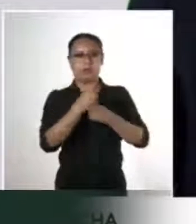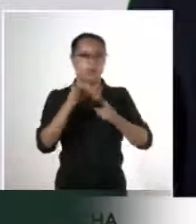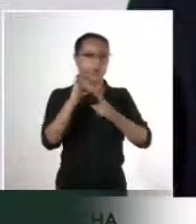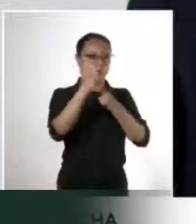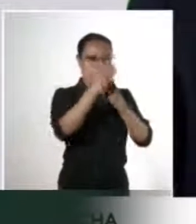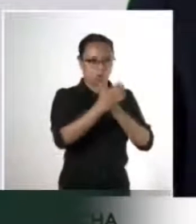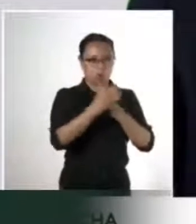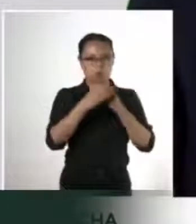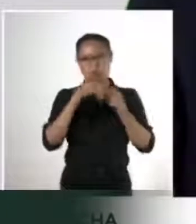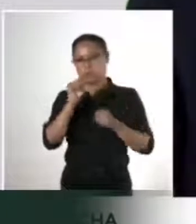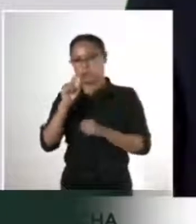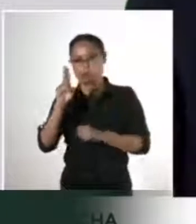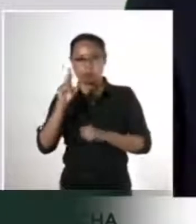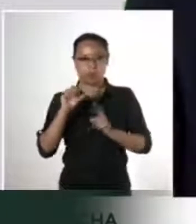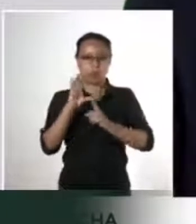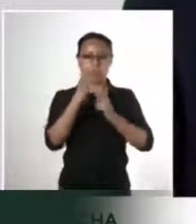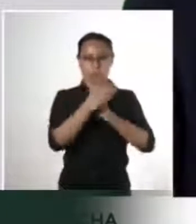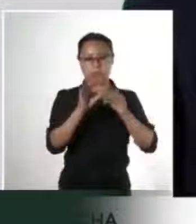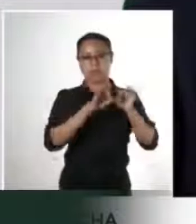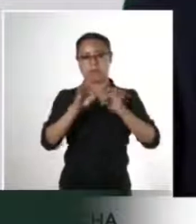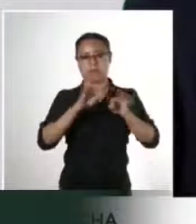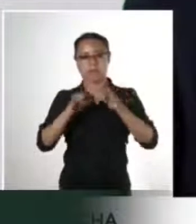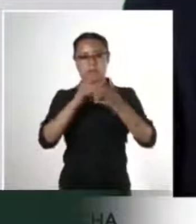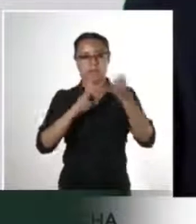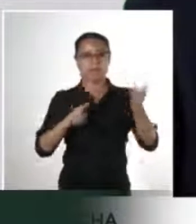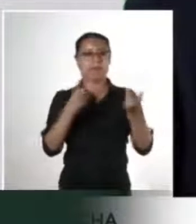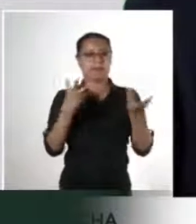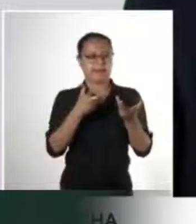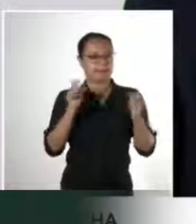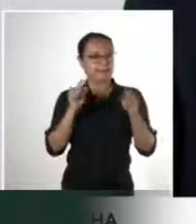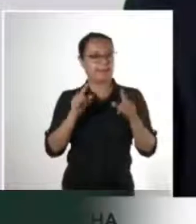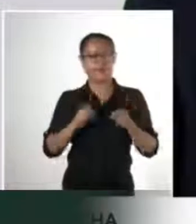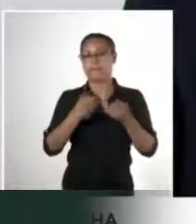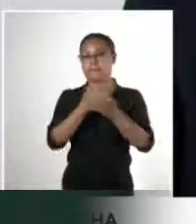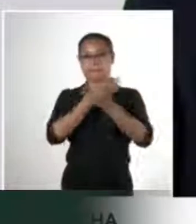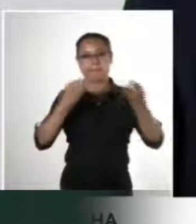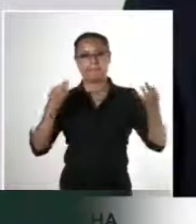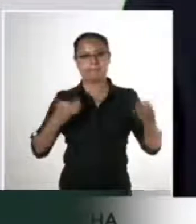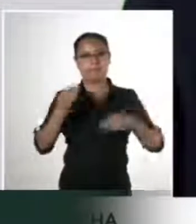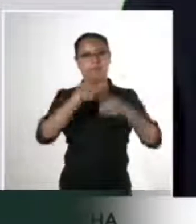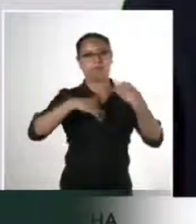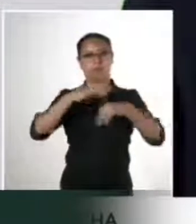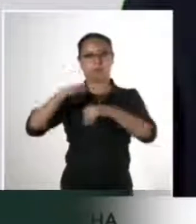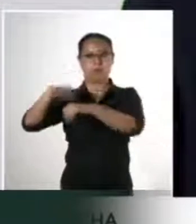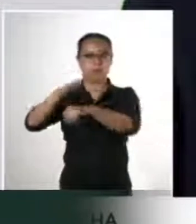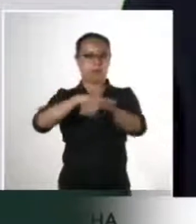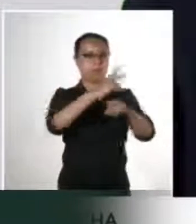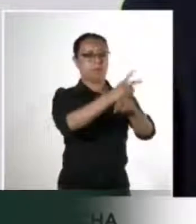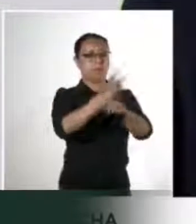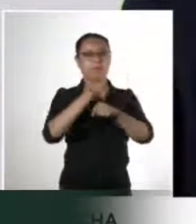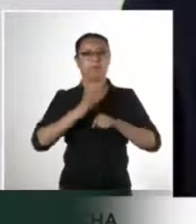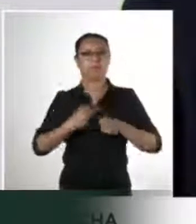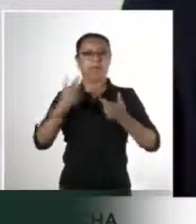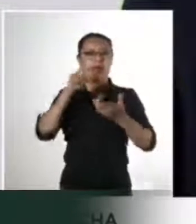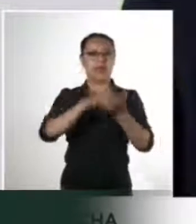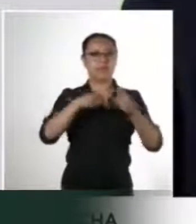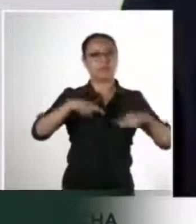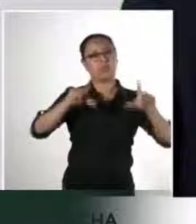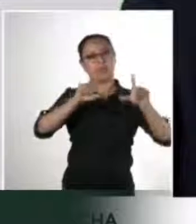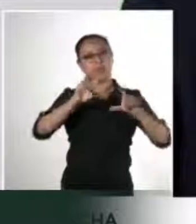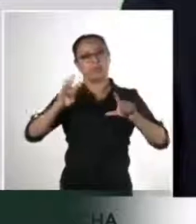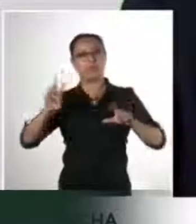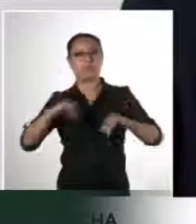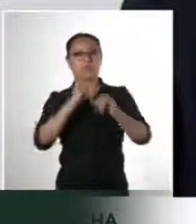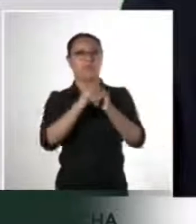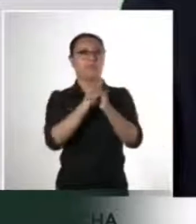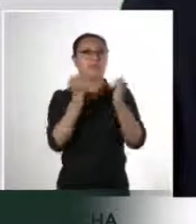El funcionario destacó los proyectos de inversión en colaboración con la Secretaría de Desarrollo para Mercados Públicos en 2022, así como las